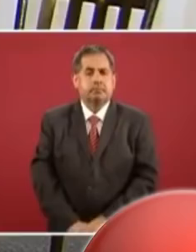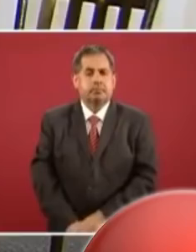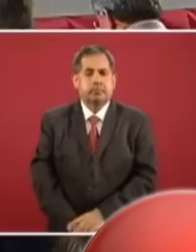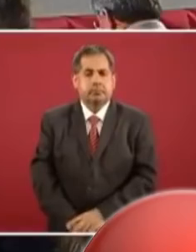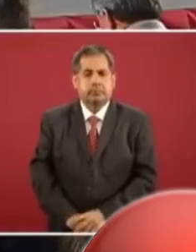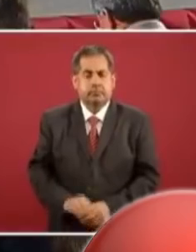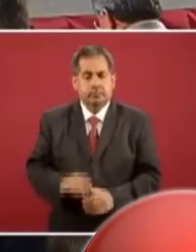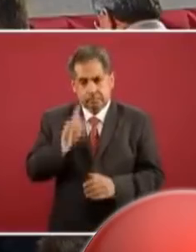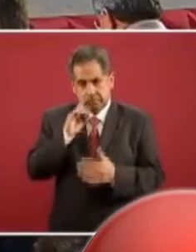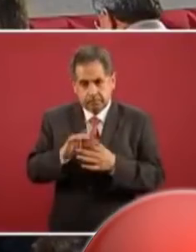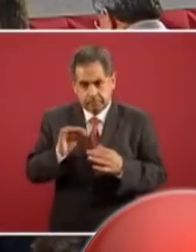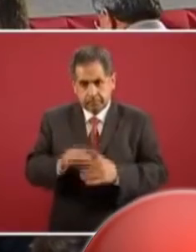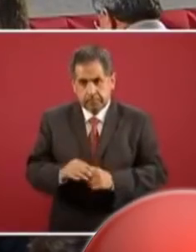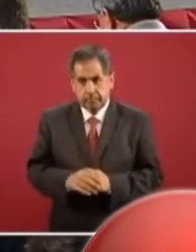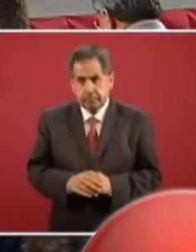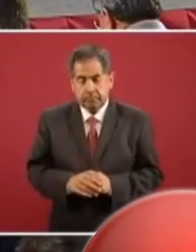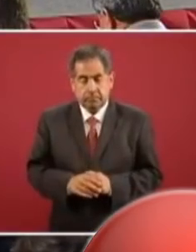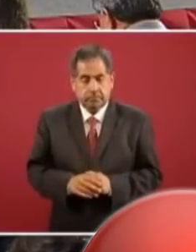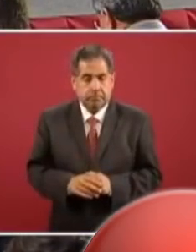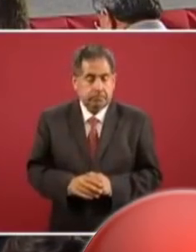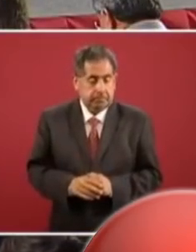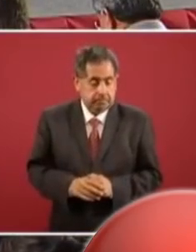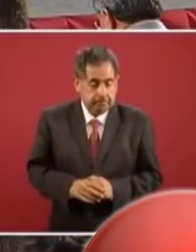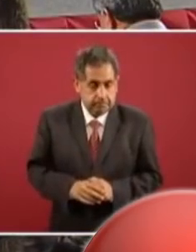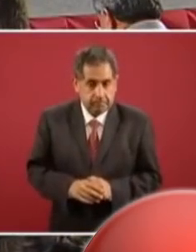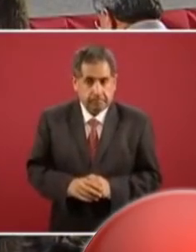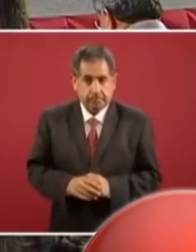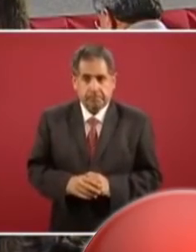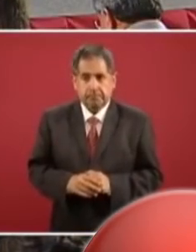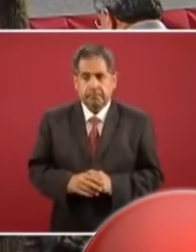Bien, en lo que ahora